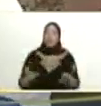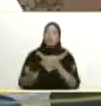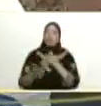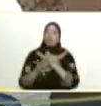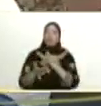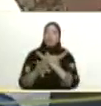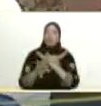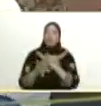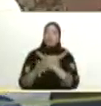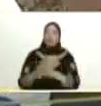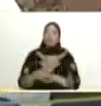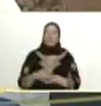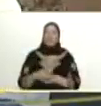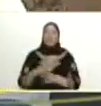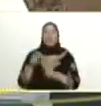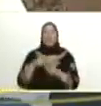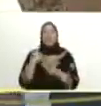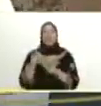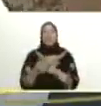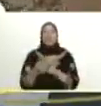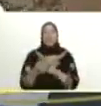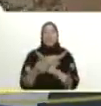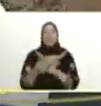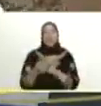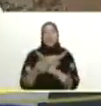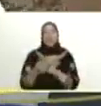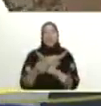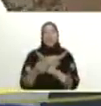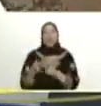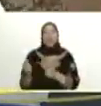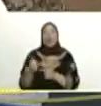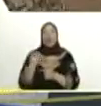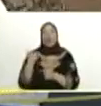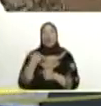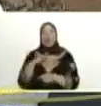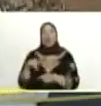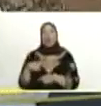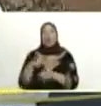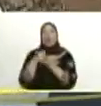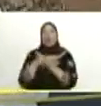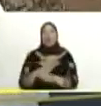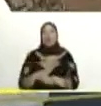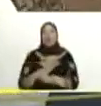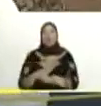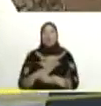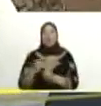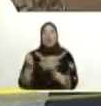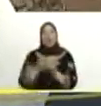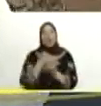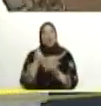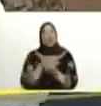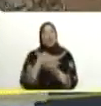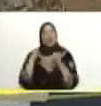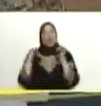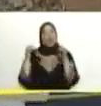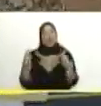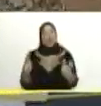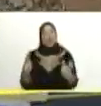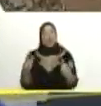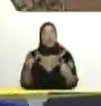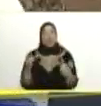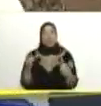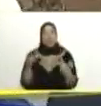tecnológico, para entonces, por medio de eso, nosotros empezamos este trabajo, ¿ves? Y